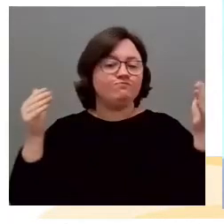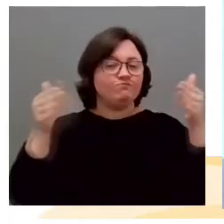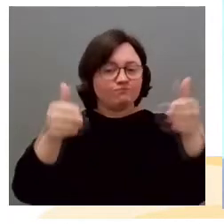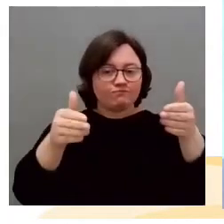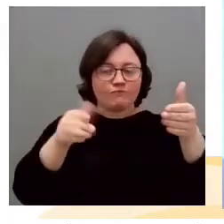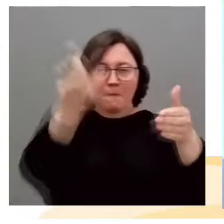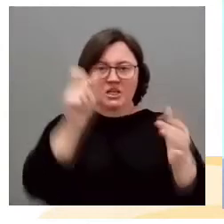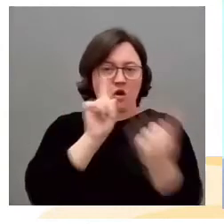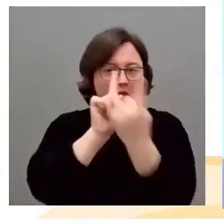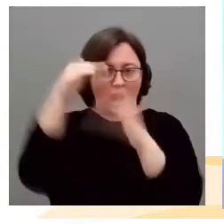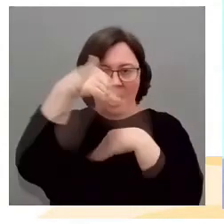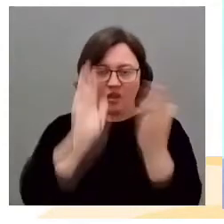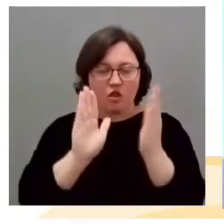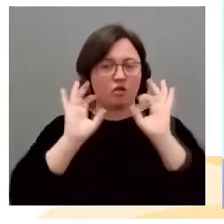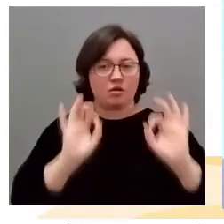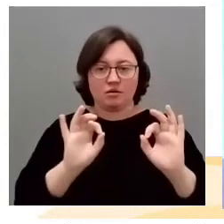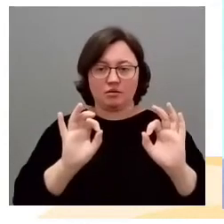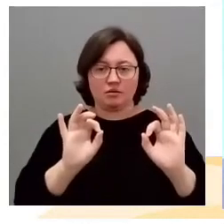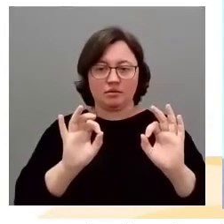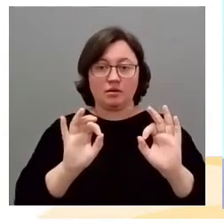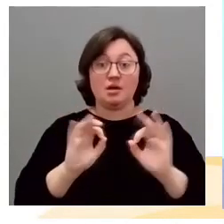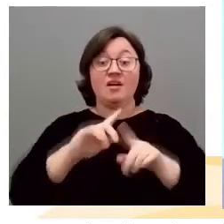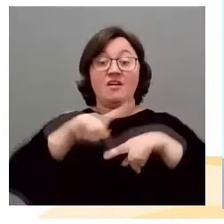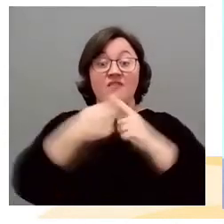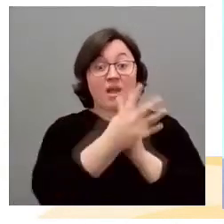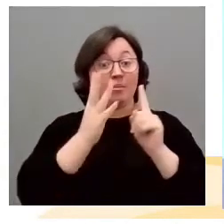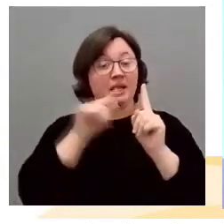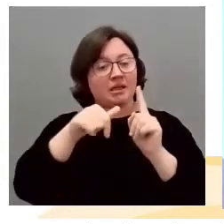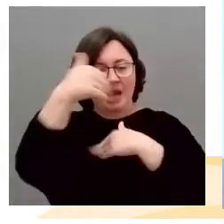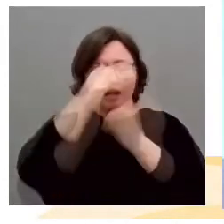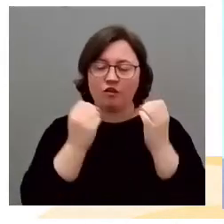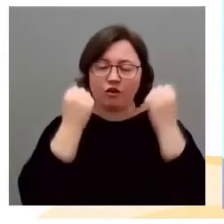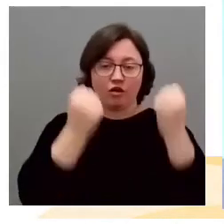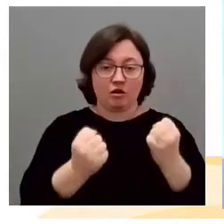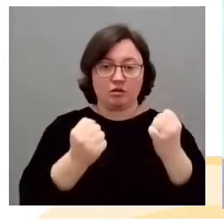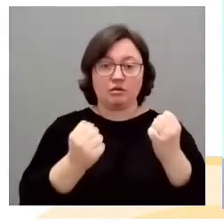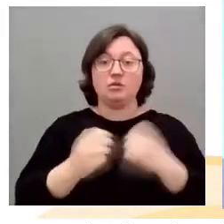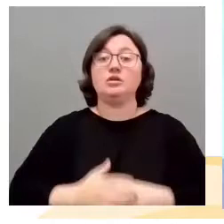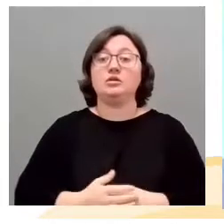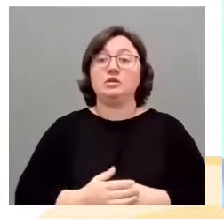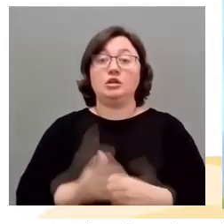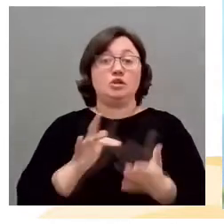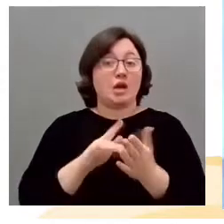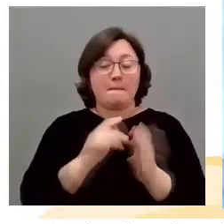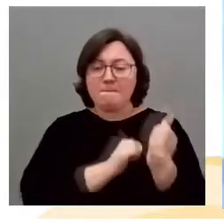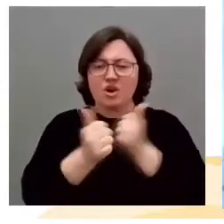personas, con Patricia Isabel y sus familias. Ellas fueron nuestra única prioridad.